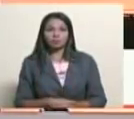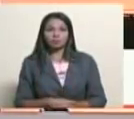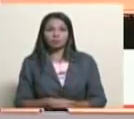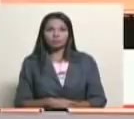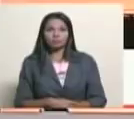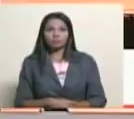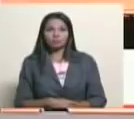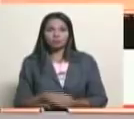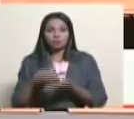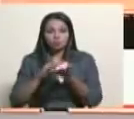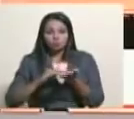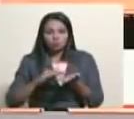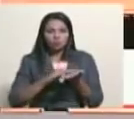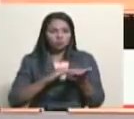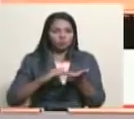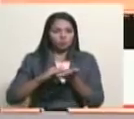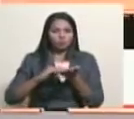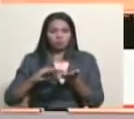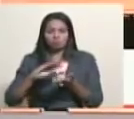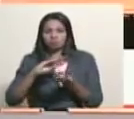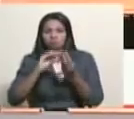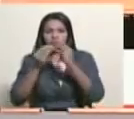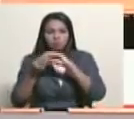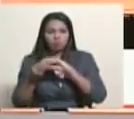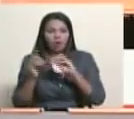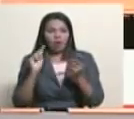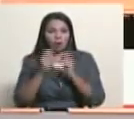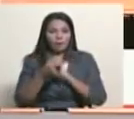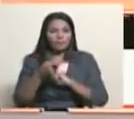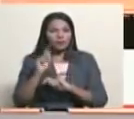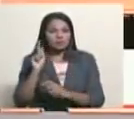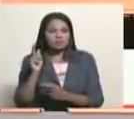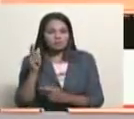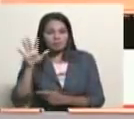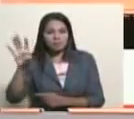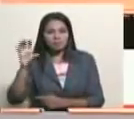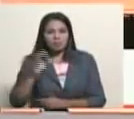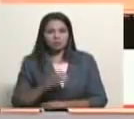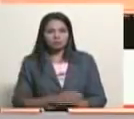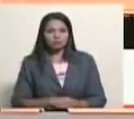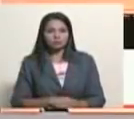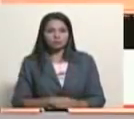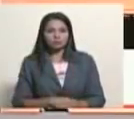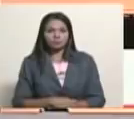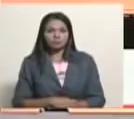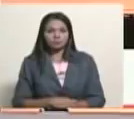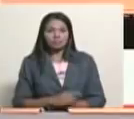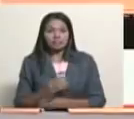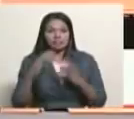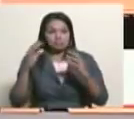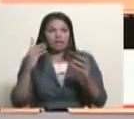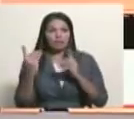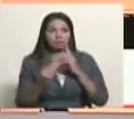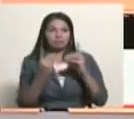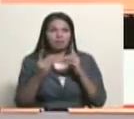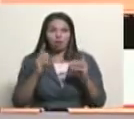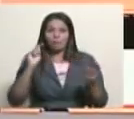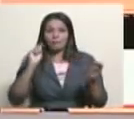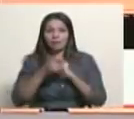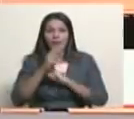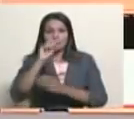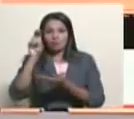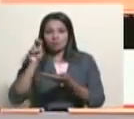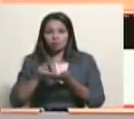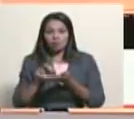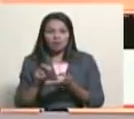la rectificación, la renovación y los cambios que necesita el país. Un gran diálogo para el cambio nacional,